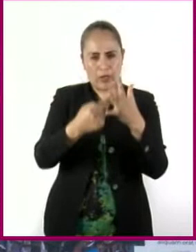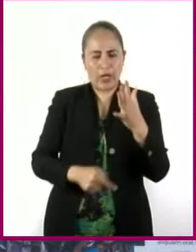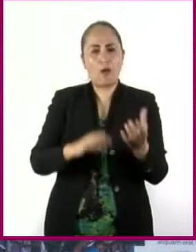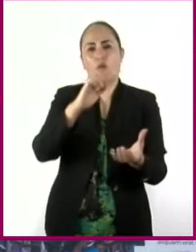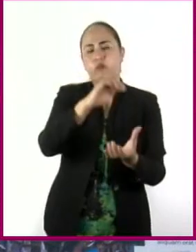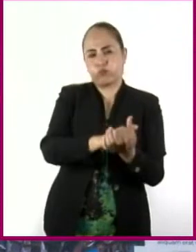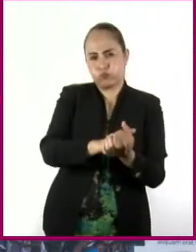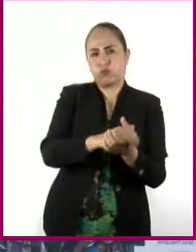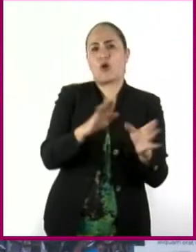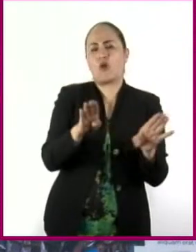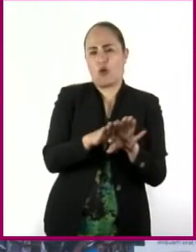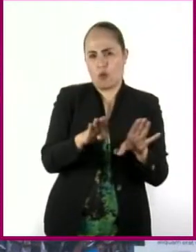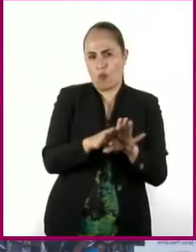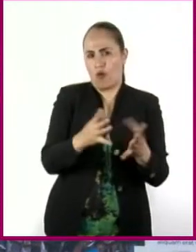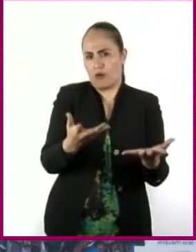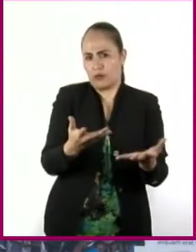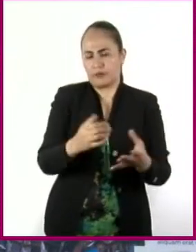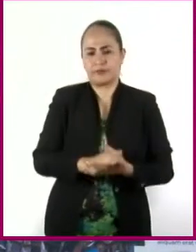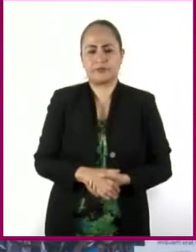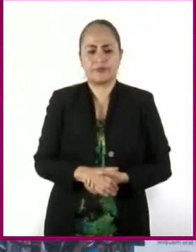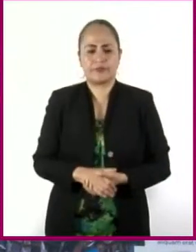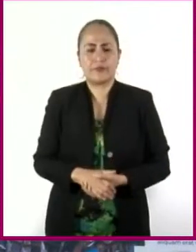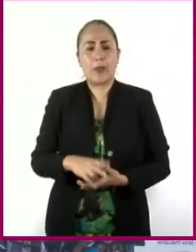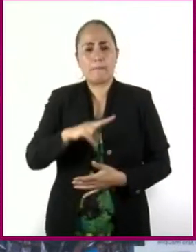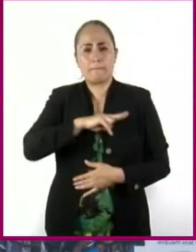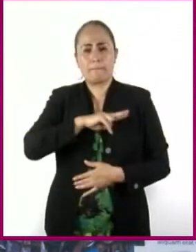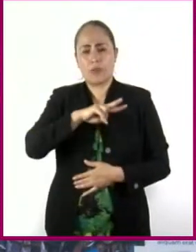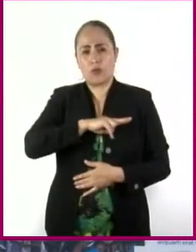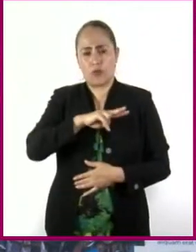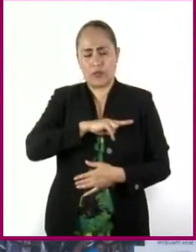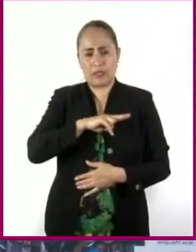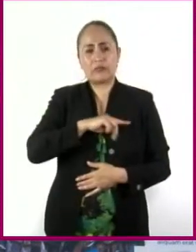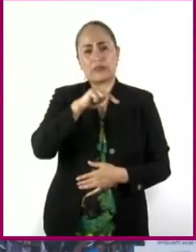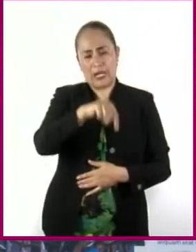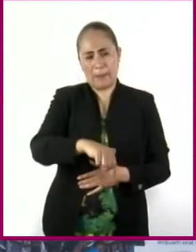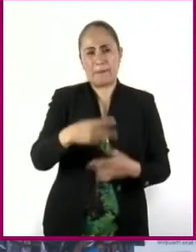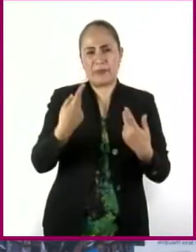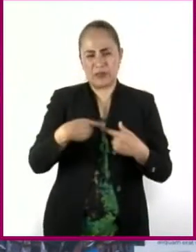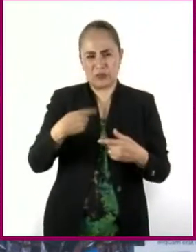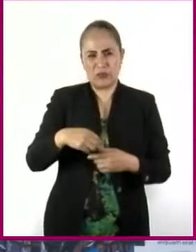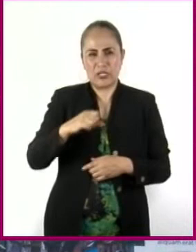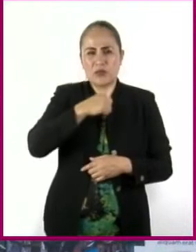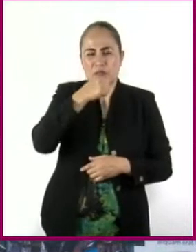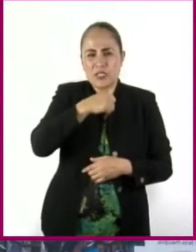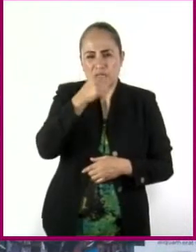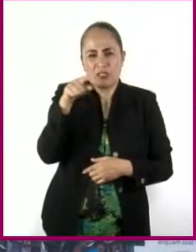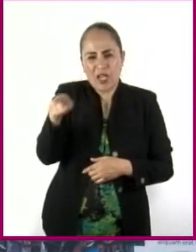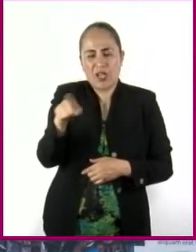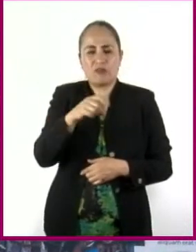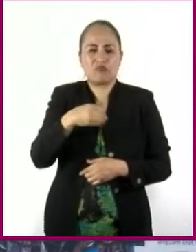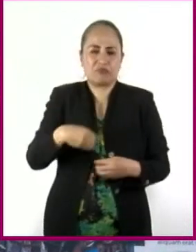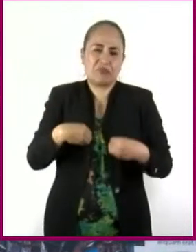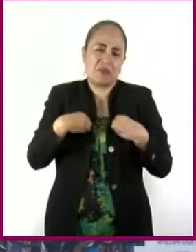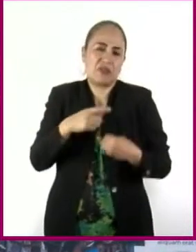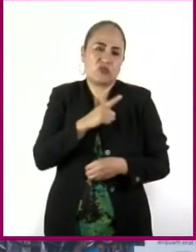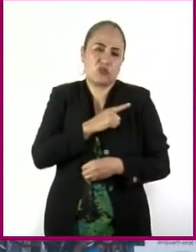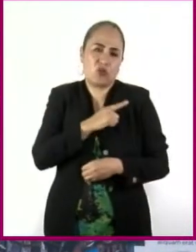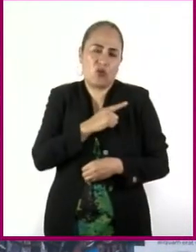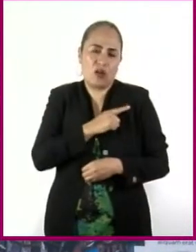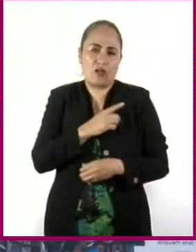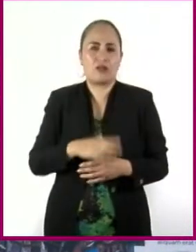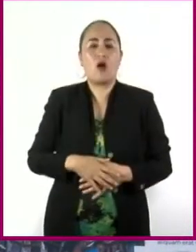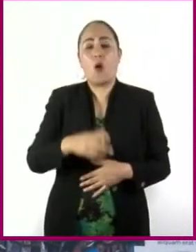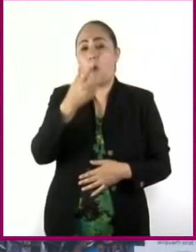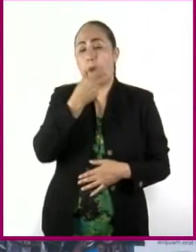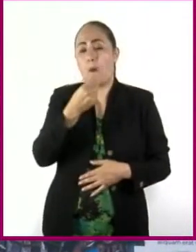las personas mayores en nuestro país. La viudez predomina en las personas mayores que viven solas. En esta condición, el porcentaje